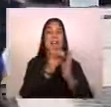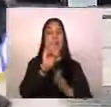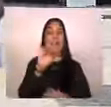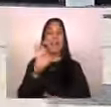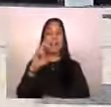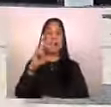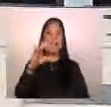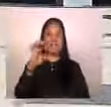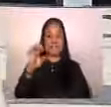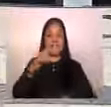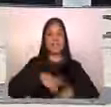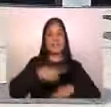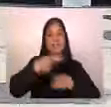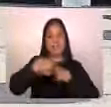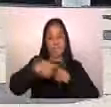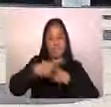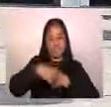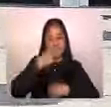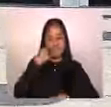jornada vespertina.